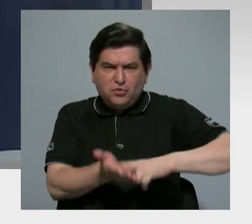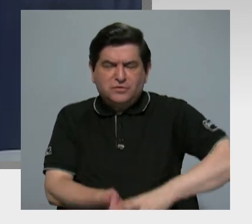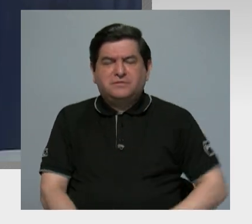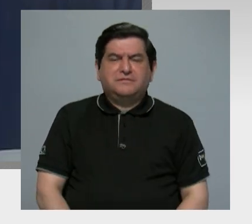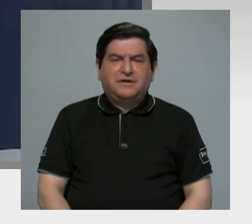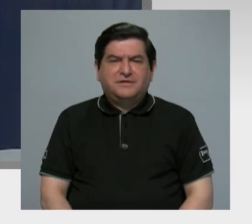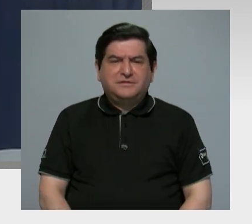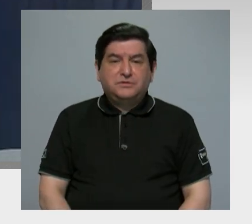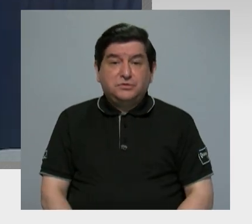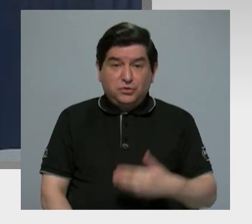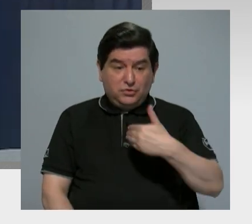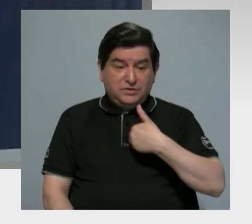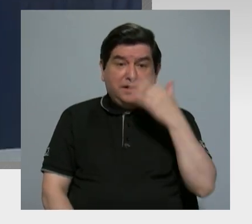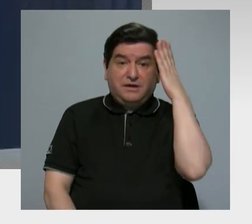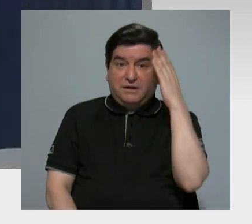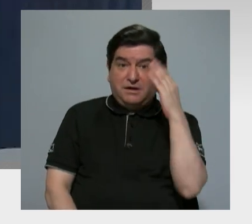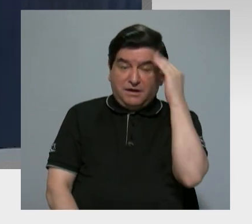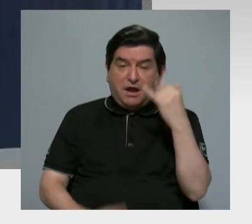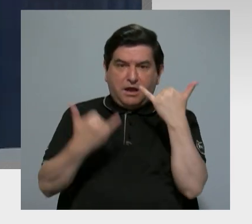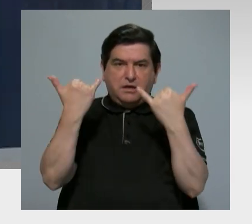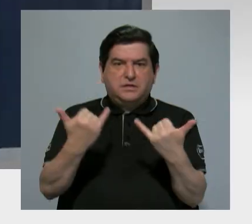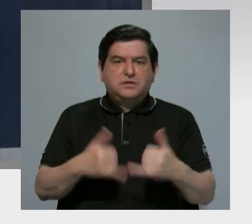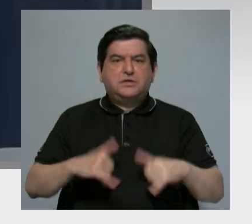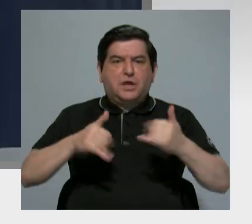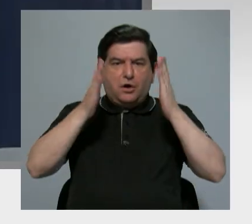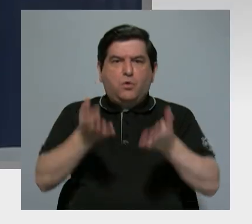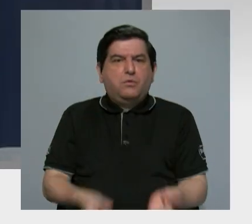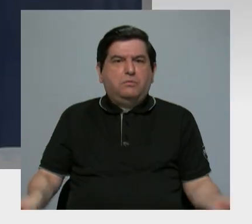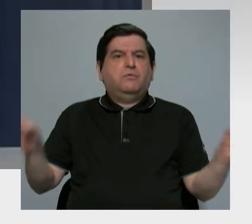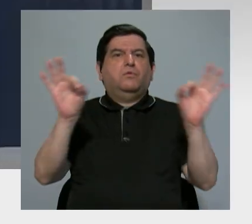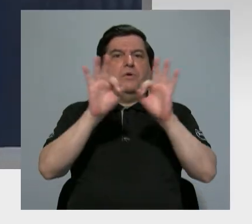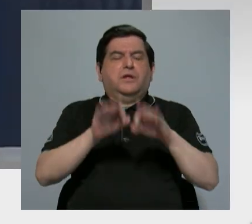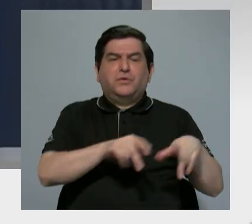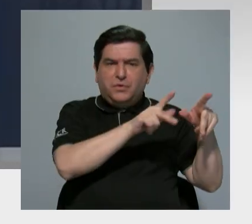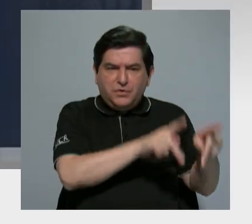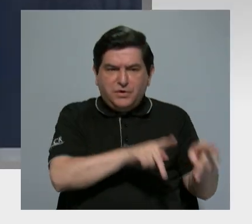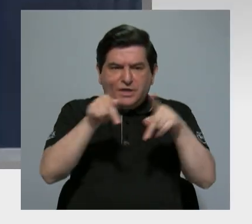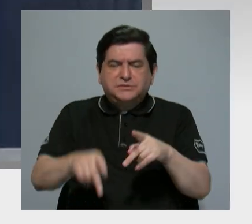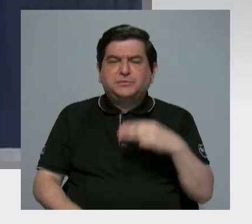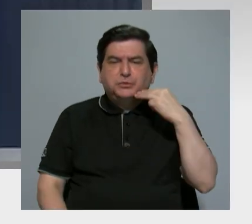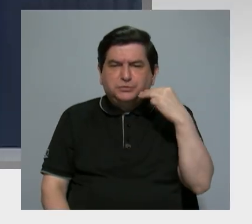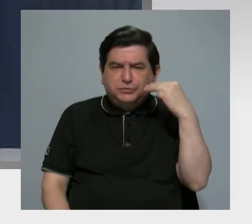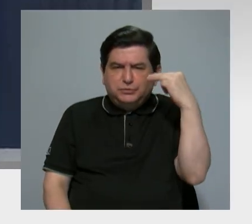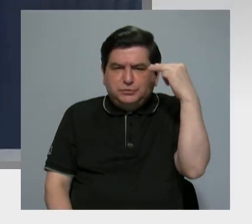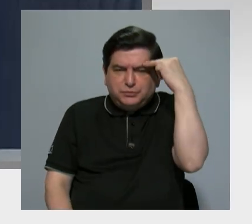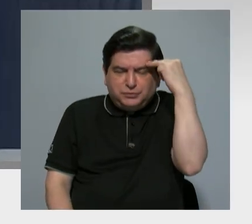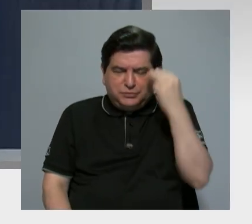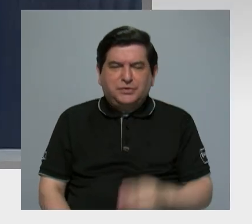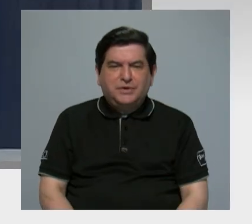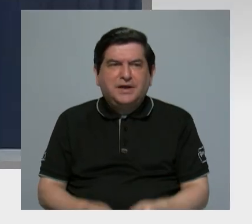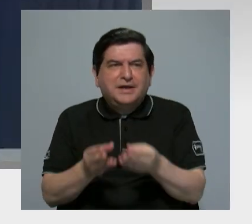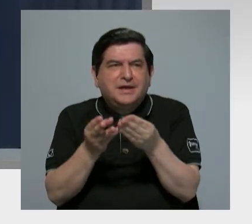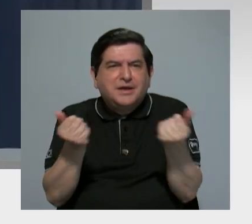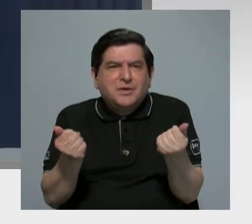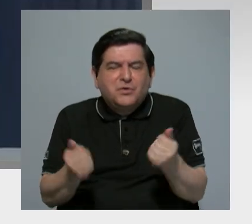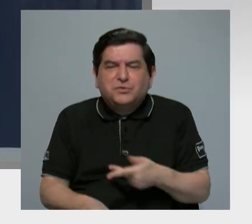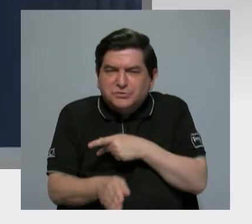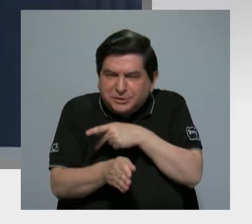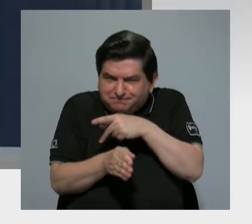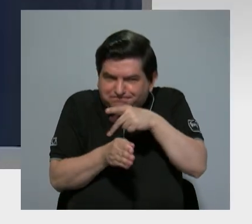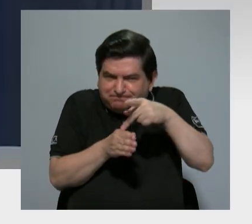ya oficial, donde tengo experiencias ya con grandes jugadores, con personas maduras que generan